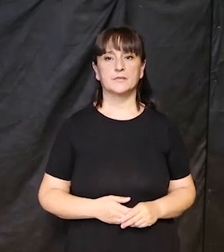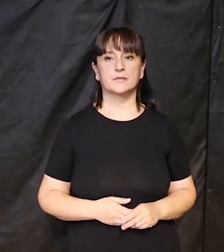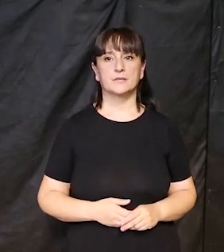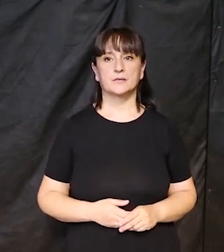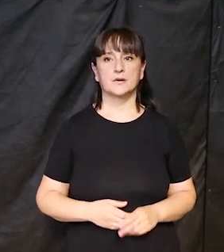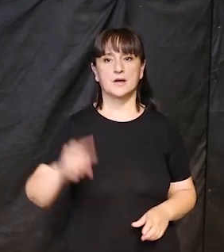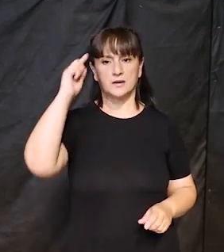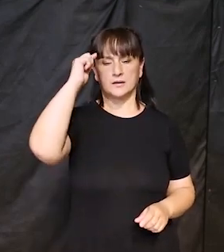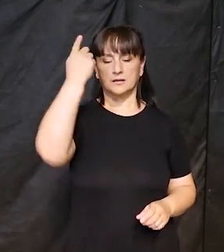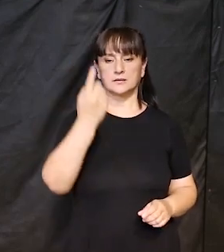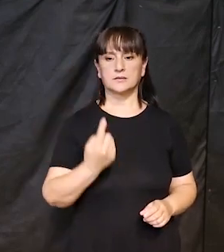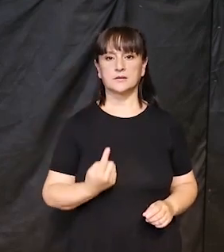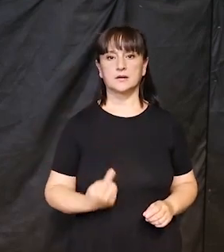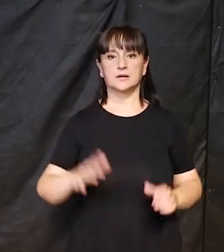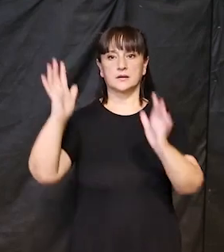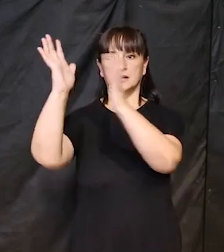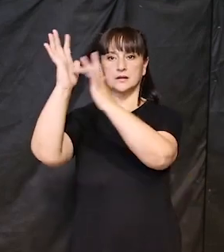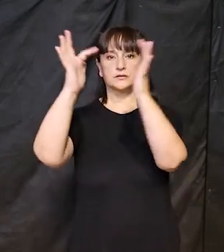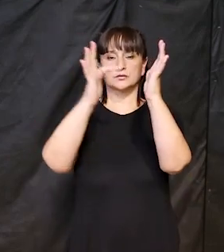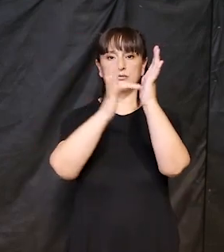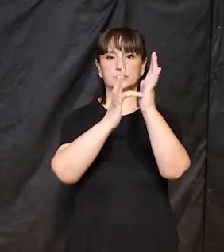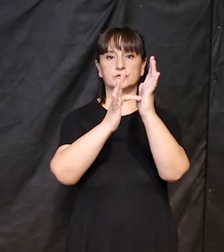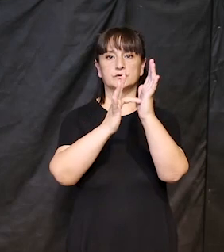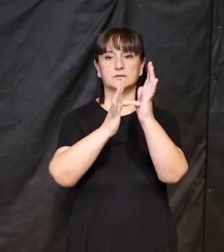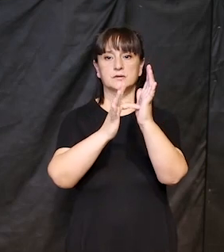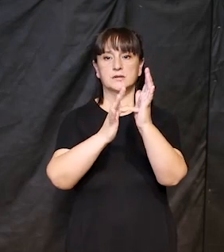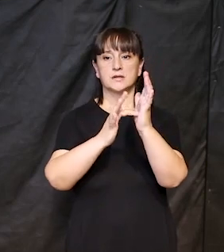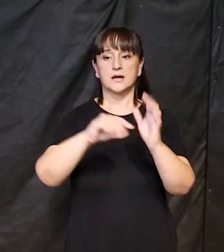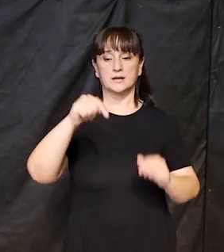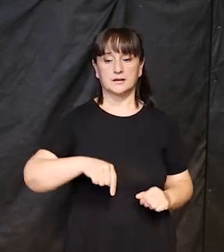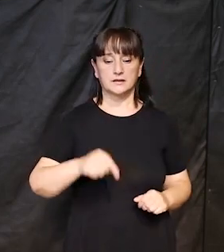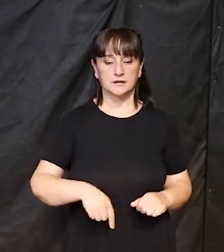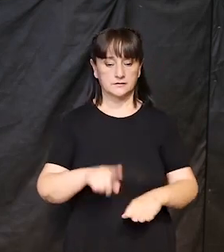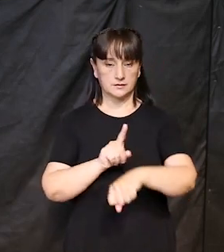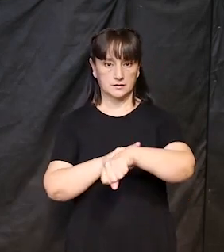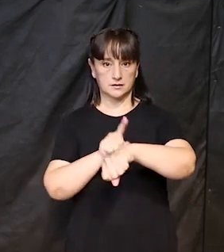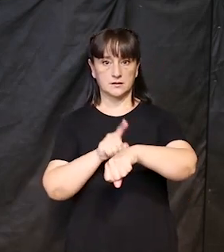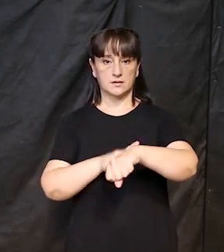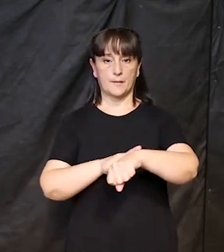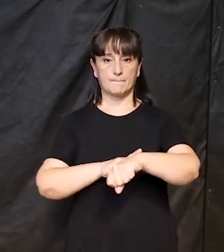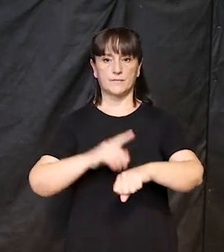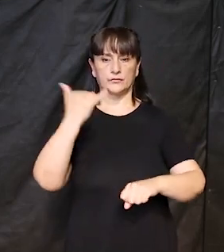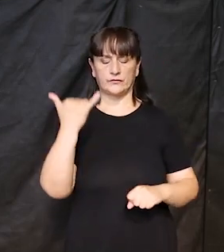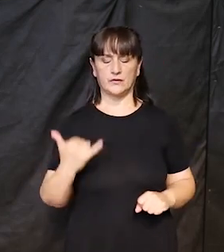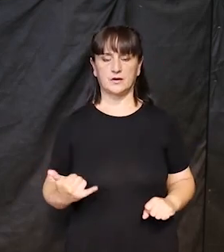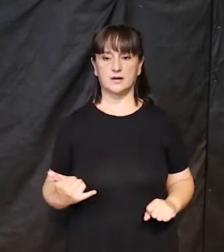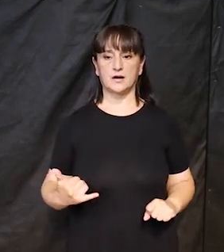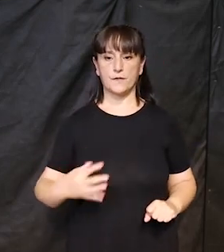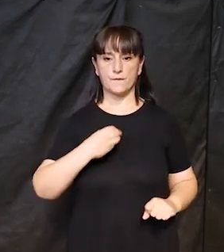y que el pasado no le condicione sino que el presente lo active a tener una vida de fe